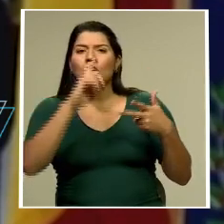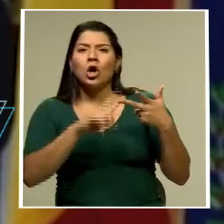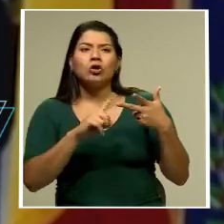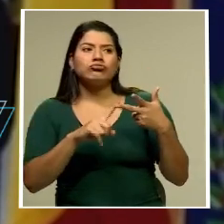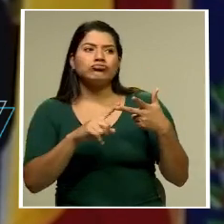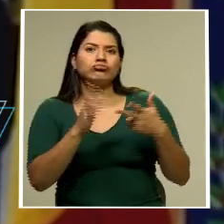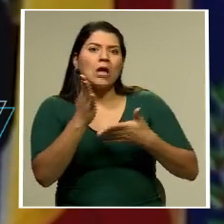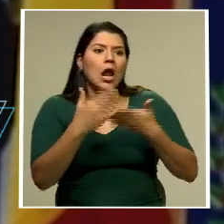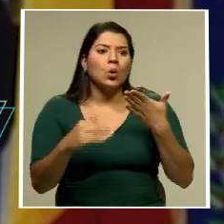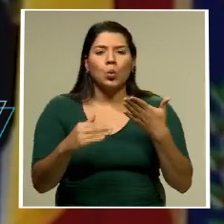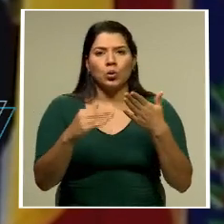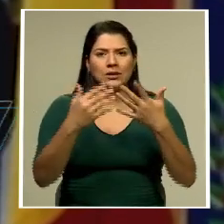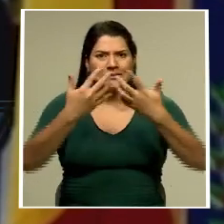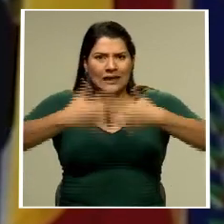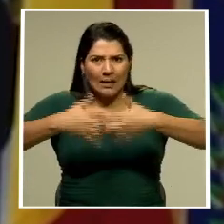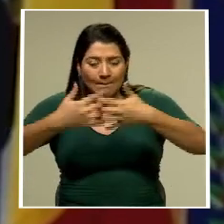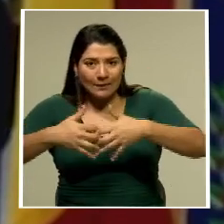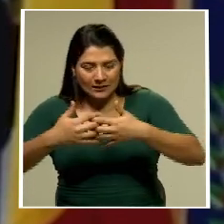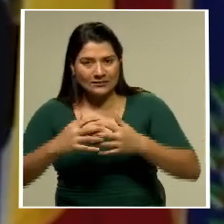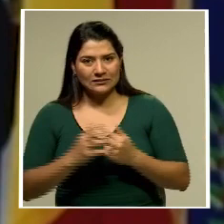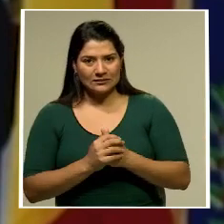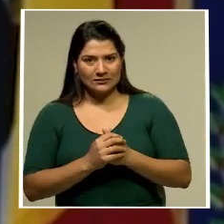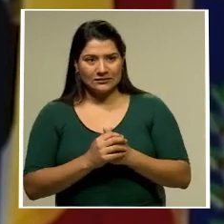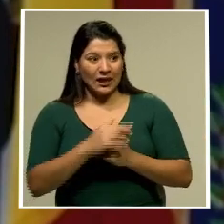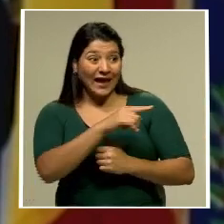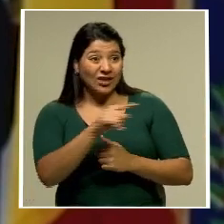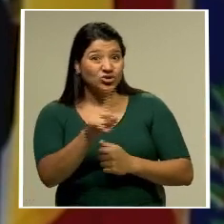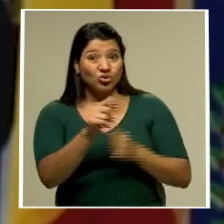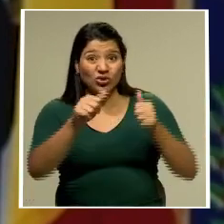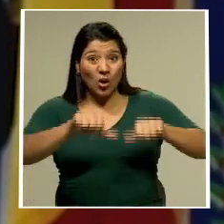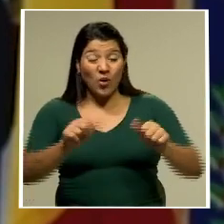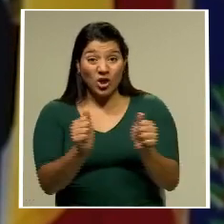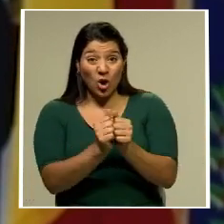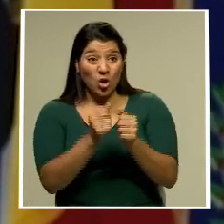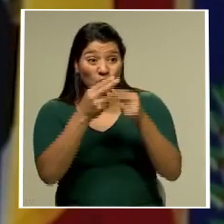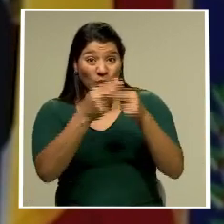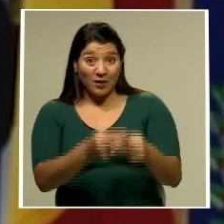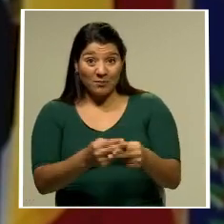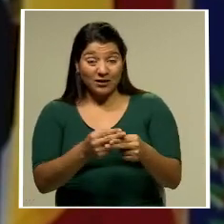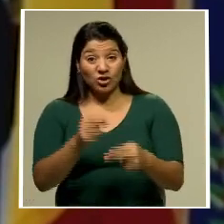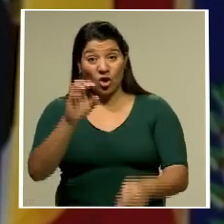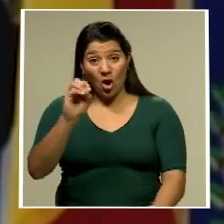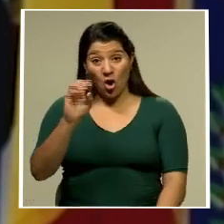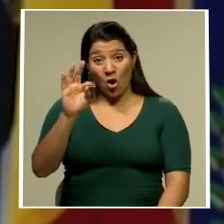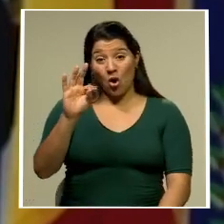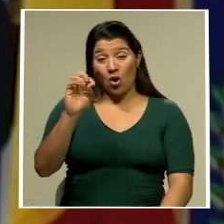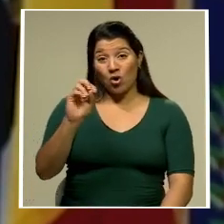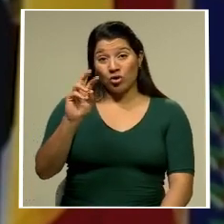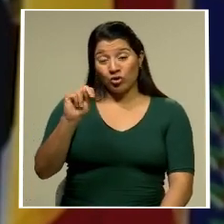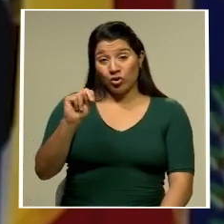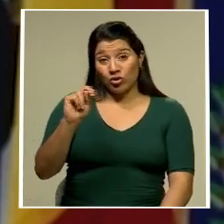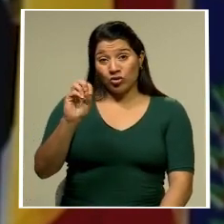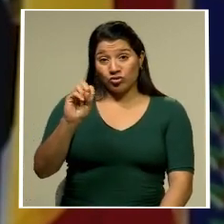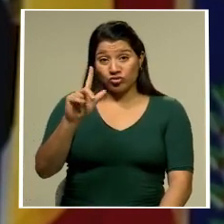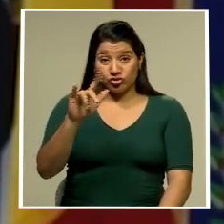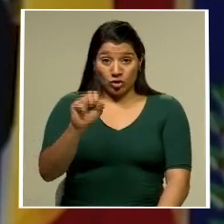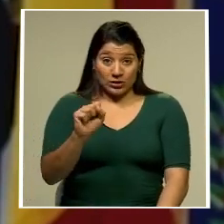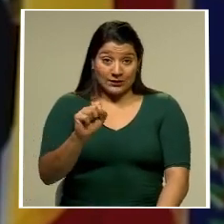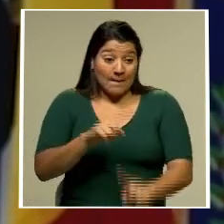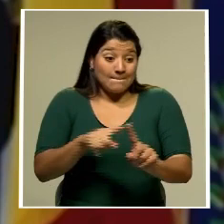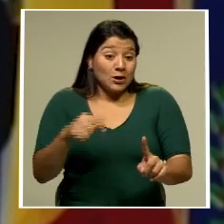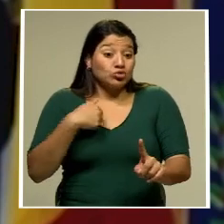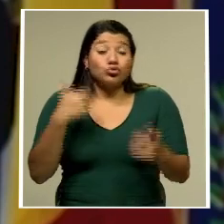algunos sectores empresariales que se han manifestado. Pero como yo he dicho, yo en esto tengo un